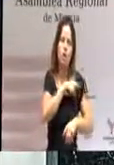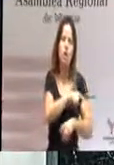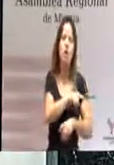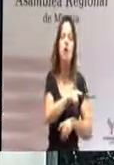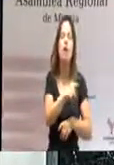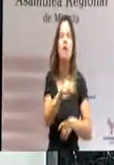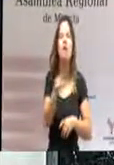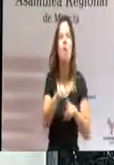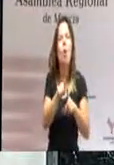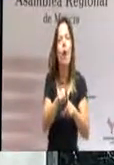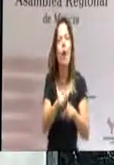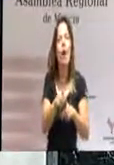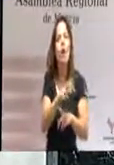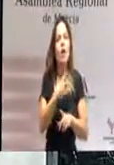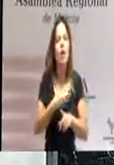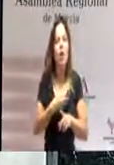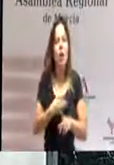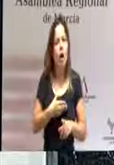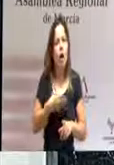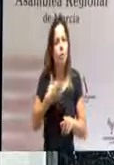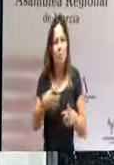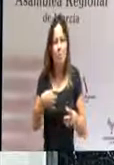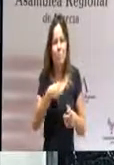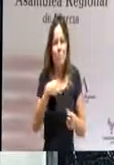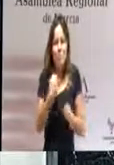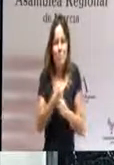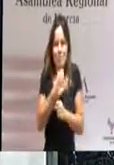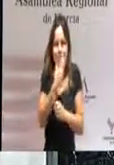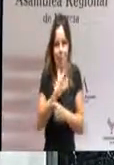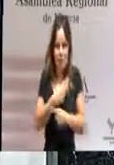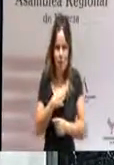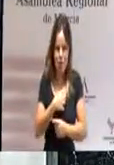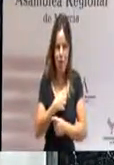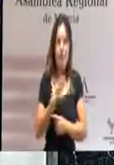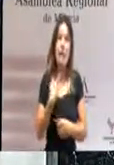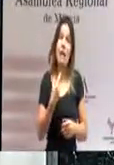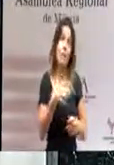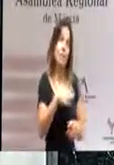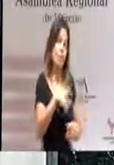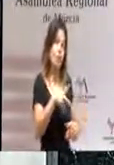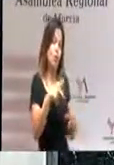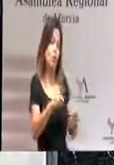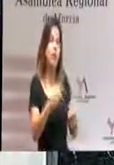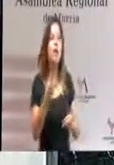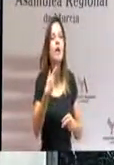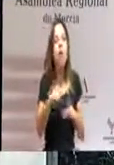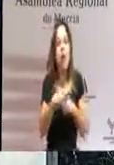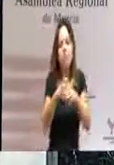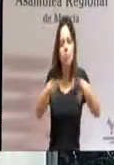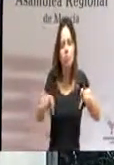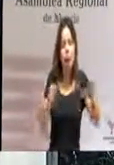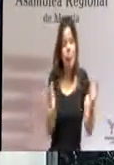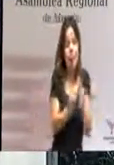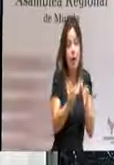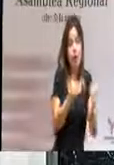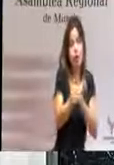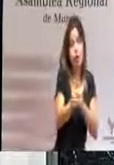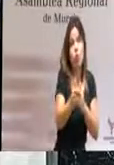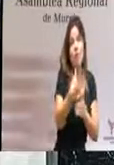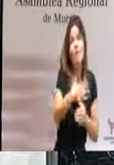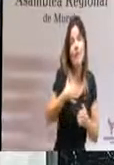región de Murcia. Usted divide a los murcianos y a las murcianas entre una minoría que compra su futuro y